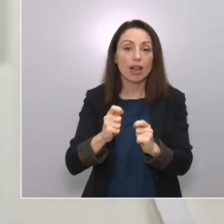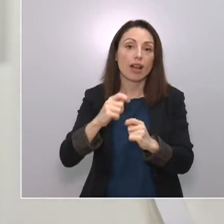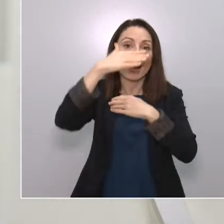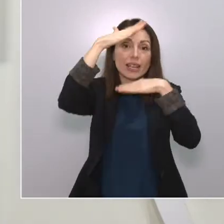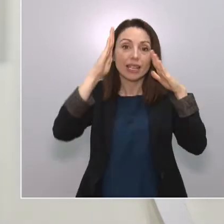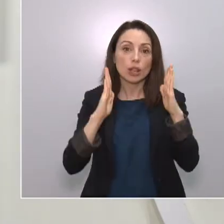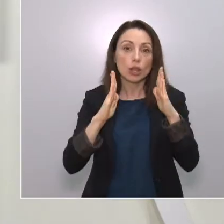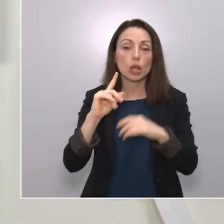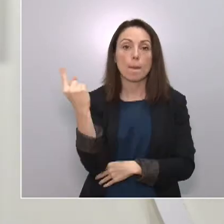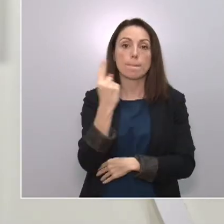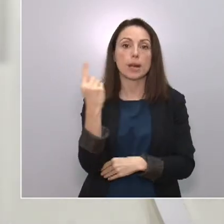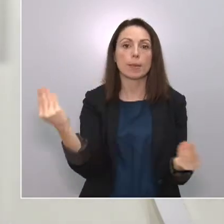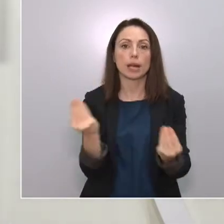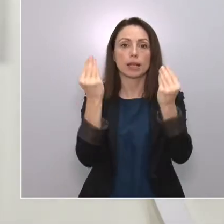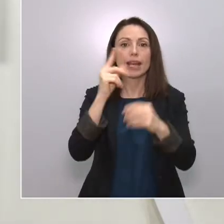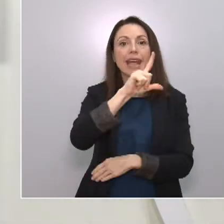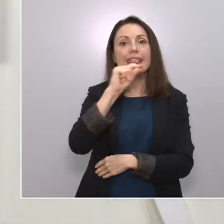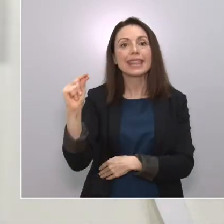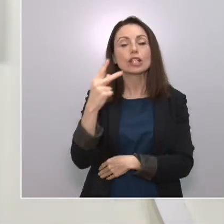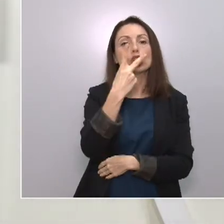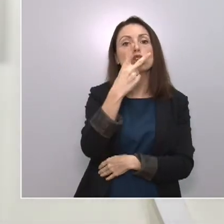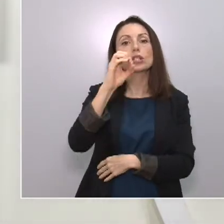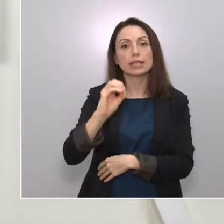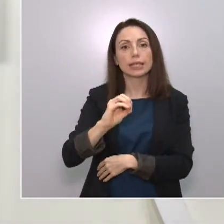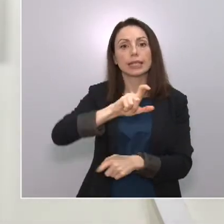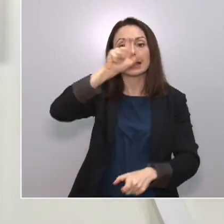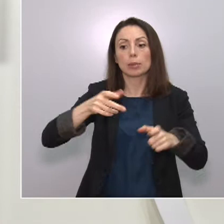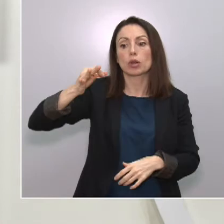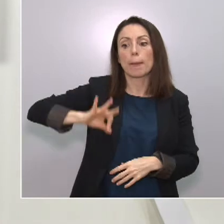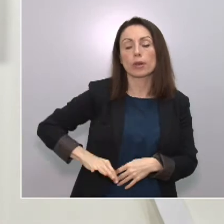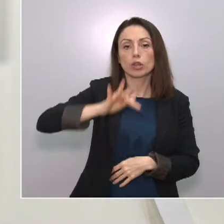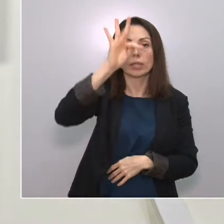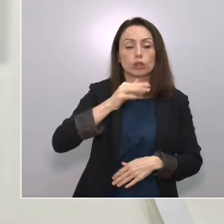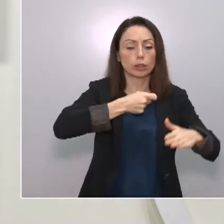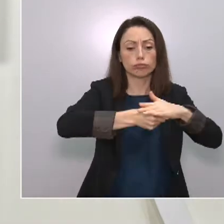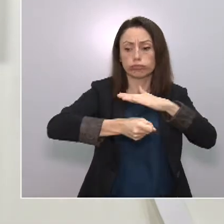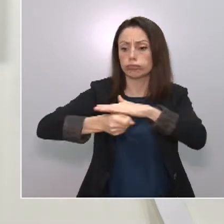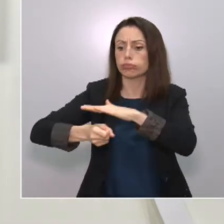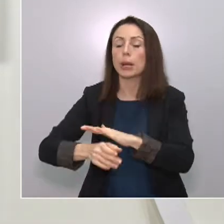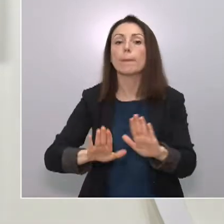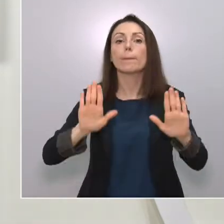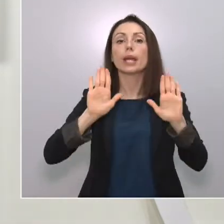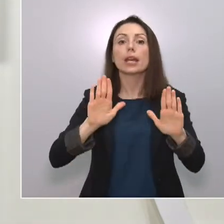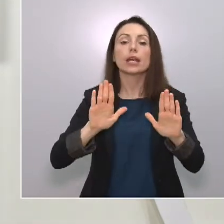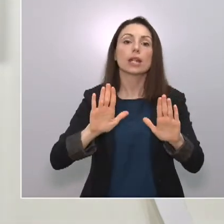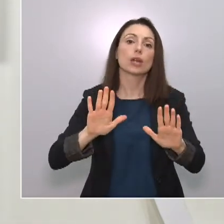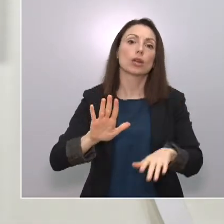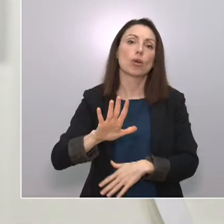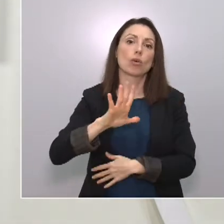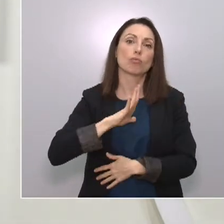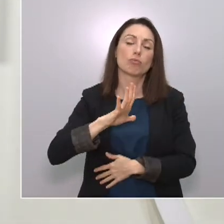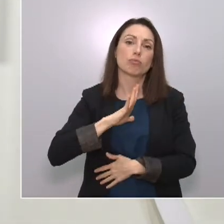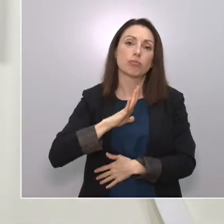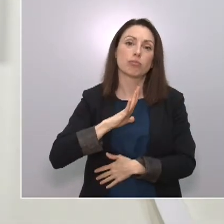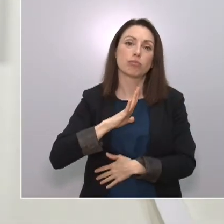primaria. 170 profesionales en total. Pero, por favor, evitemos darles